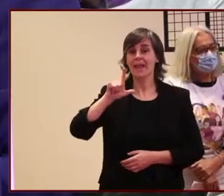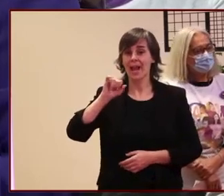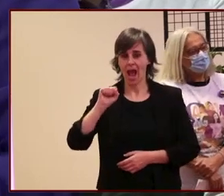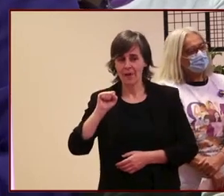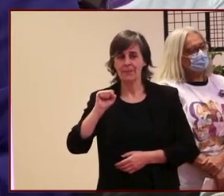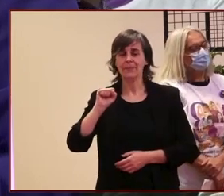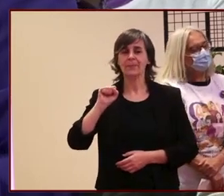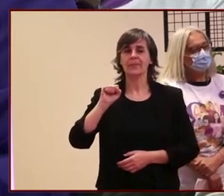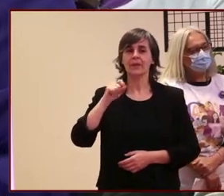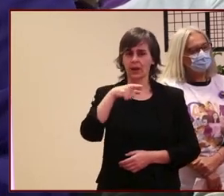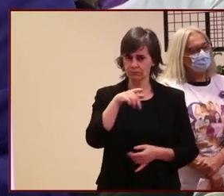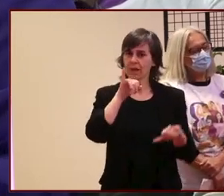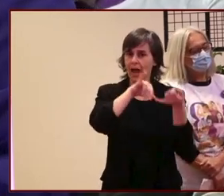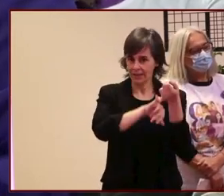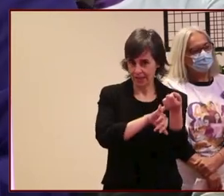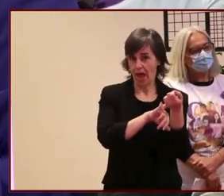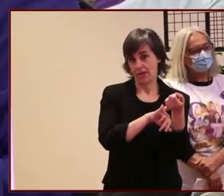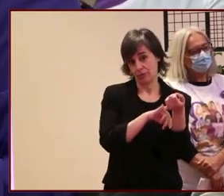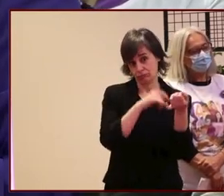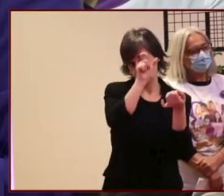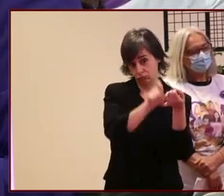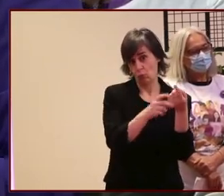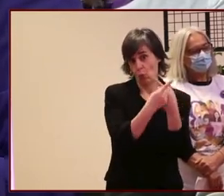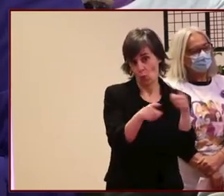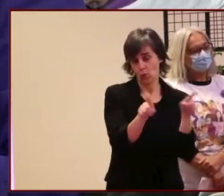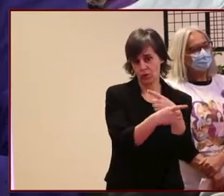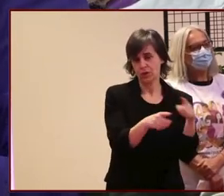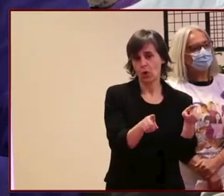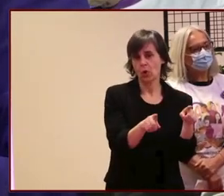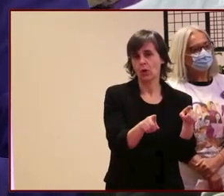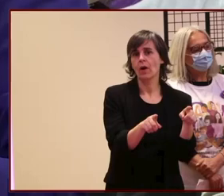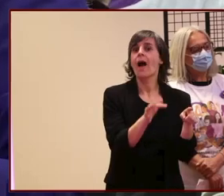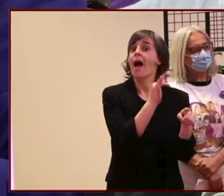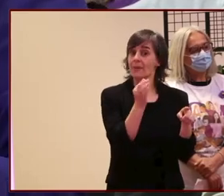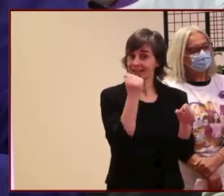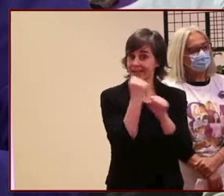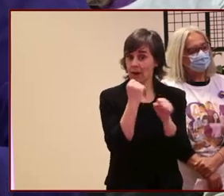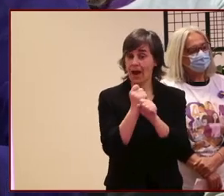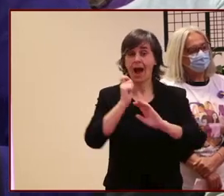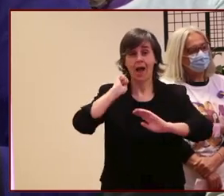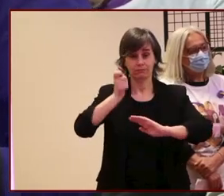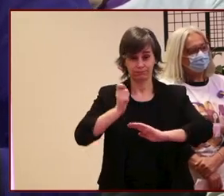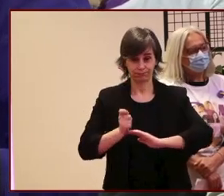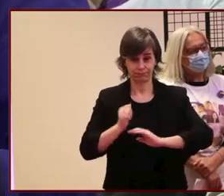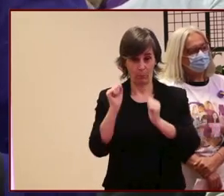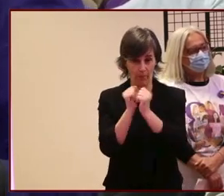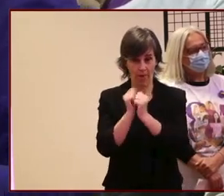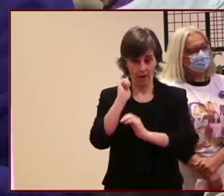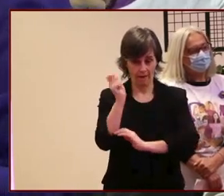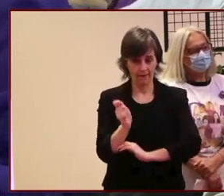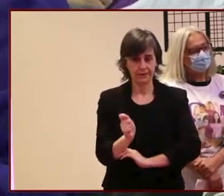había casado como un músico que aparte el cante yo también pero